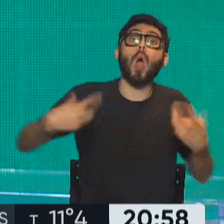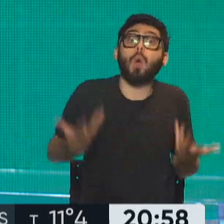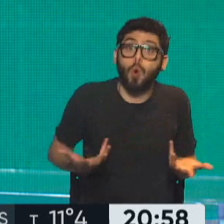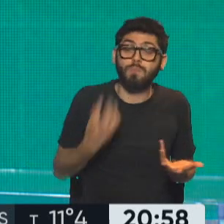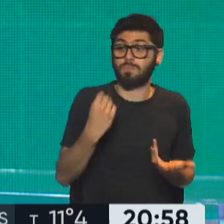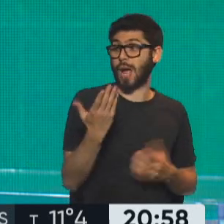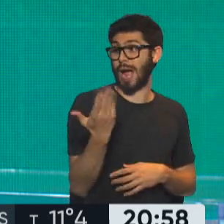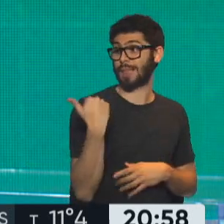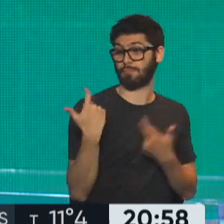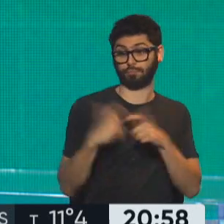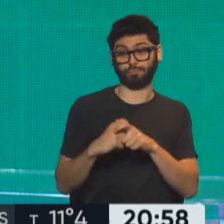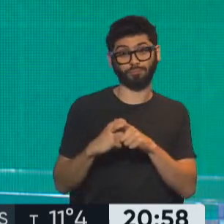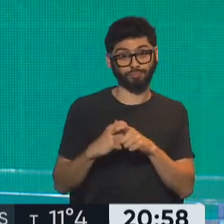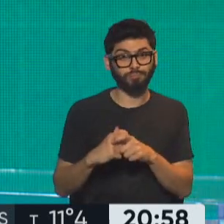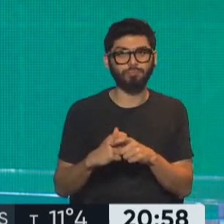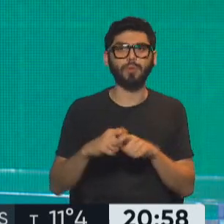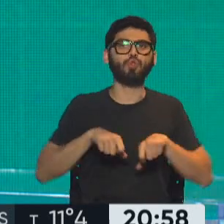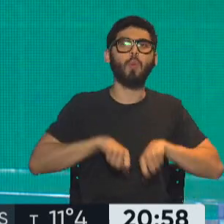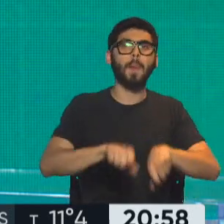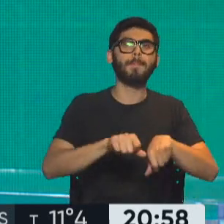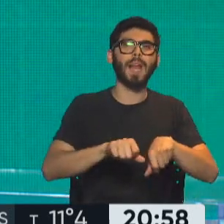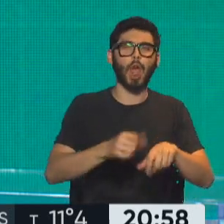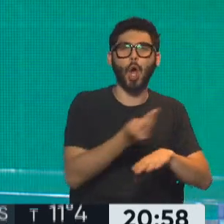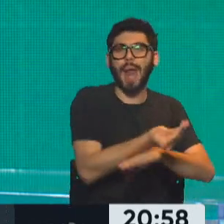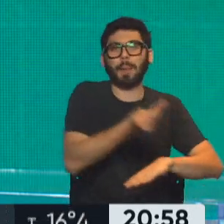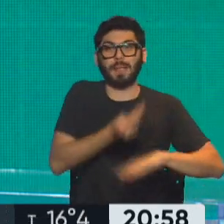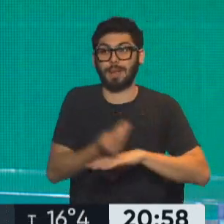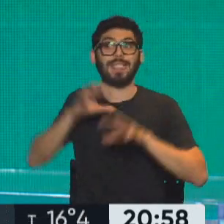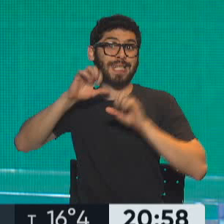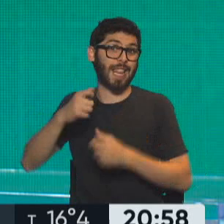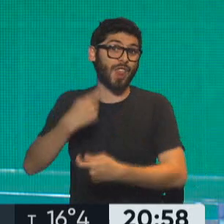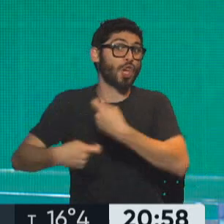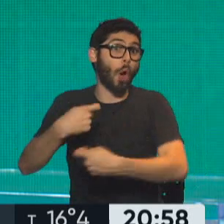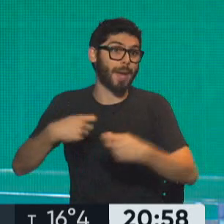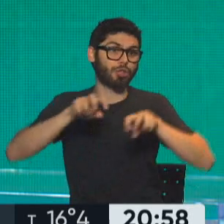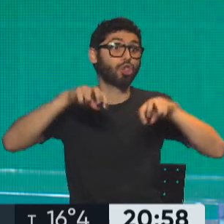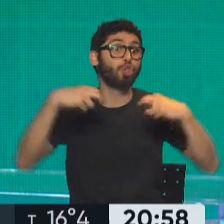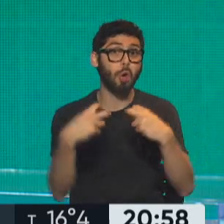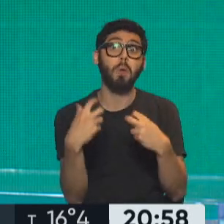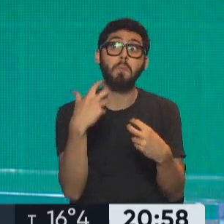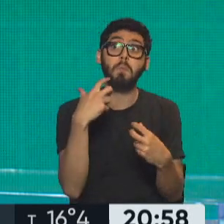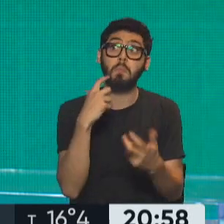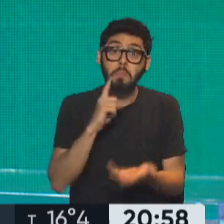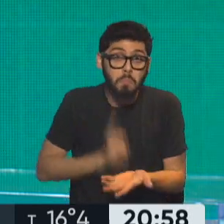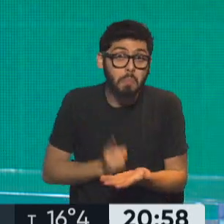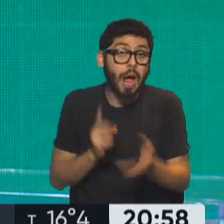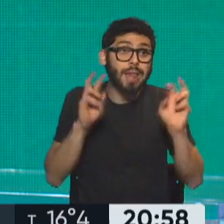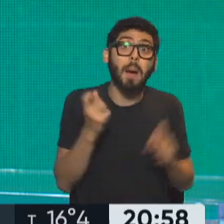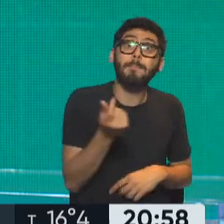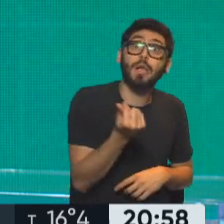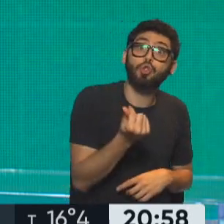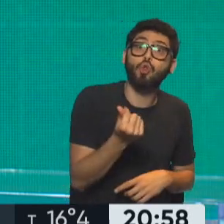reunión de los representantes de los supermercados con la secretaria de Comercio Interior. ¿Se va a tomar alguna medida con respecto a los precios?